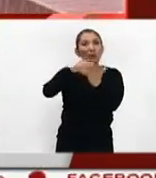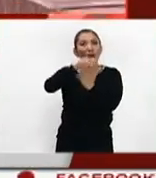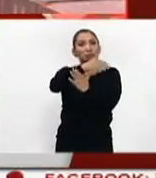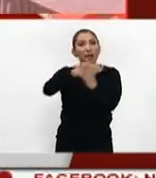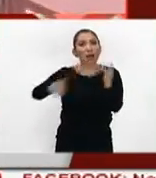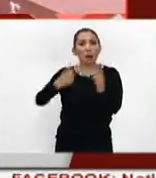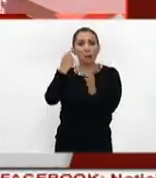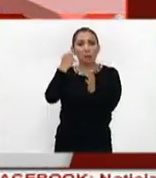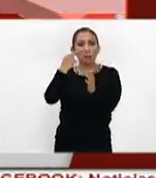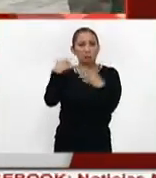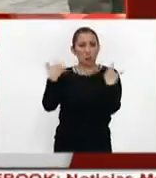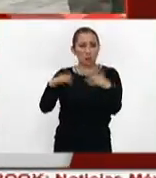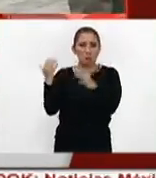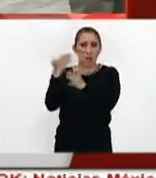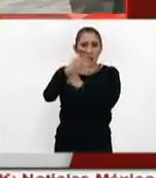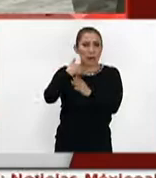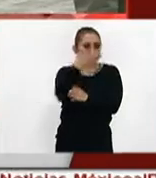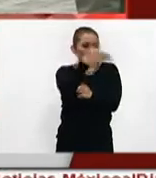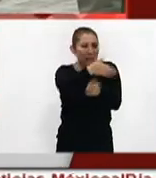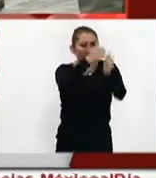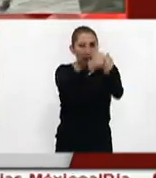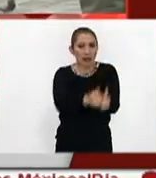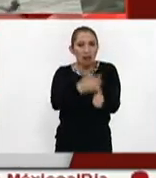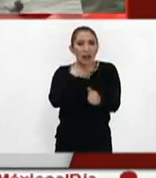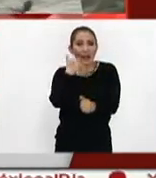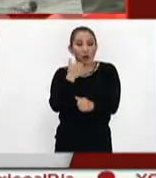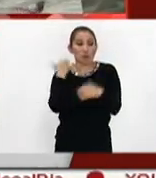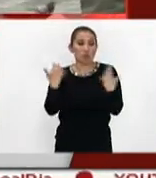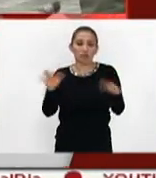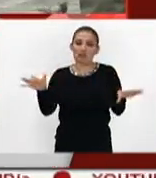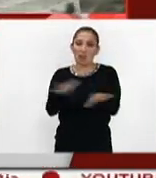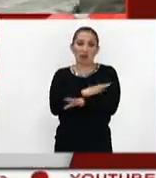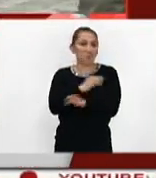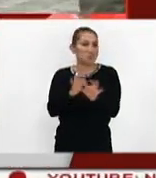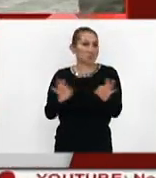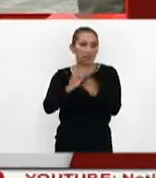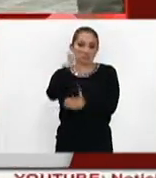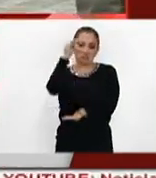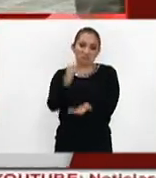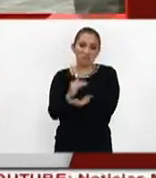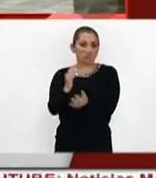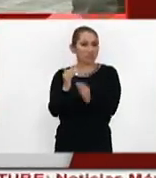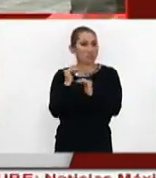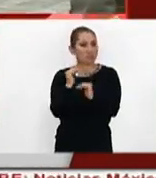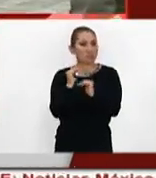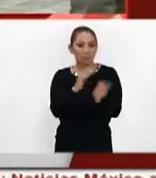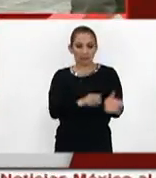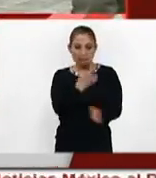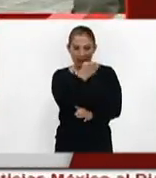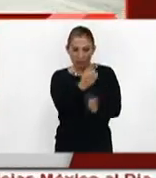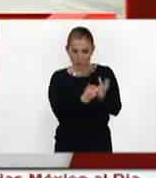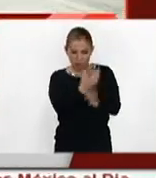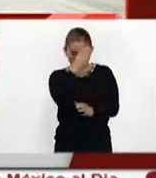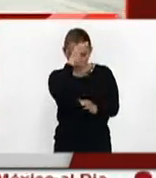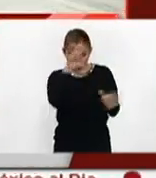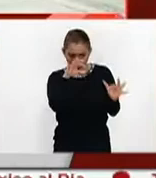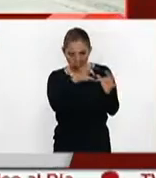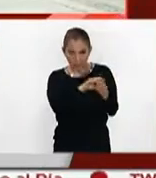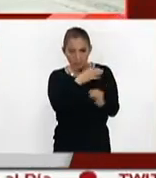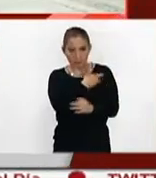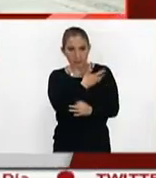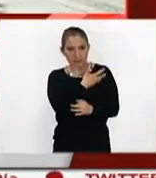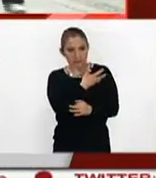personas para solicitar el asilo. Cambios sustanciales. Finalmente quiero destacar que este nuevo acuerdo